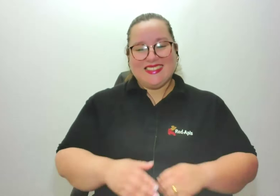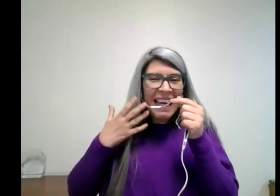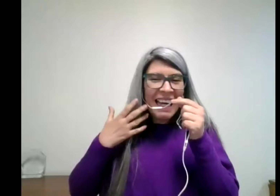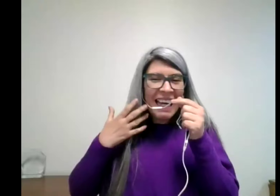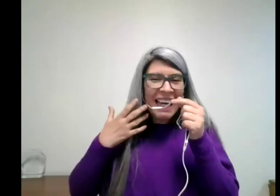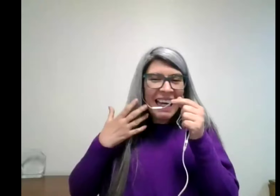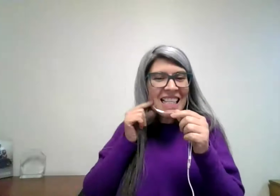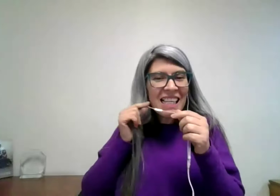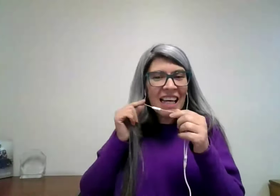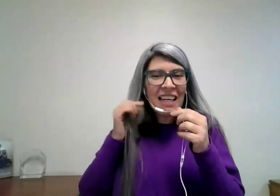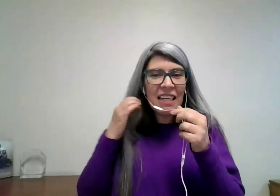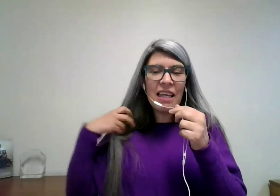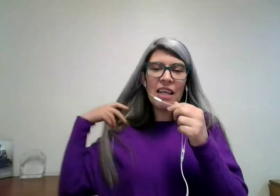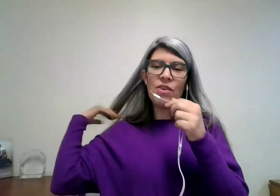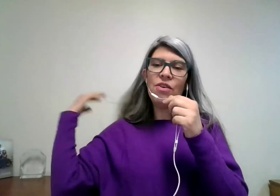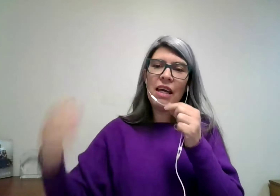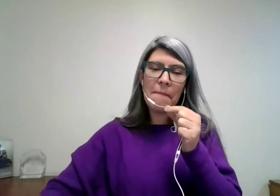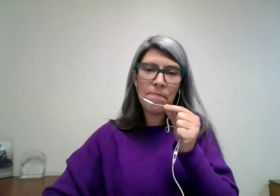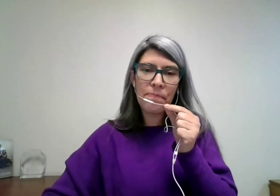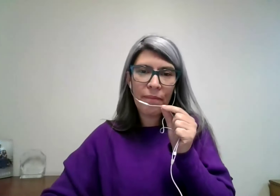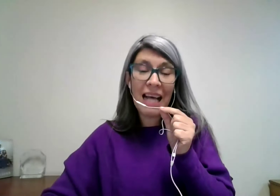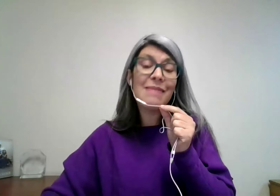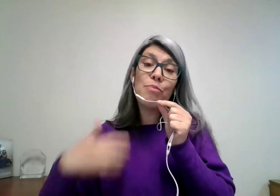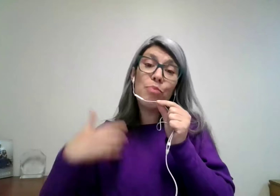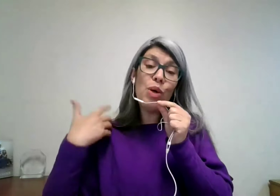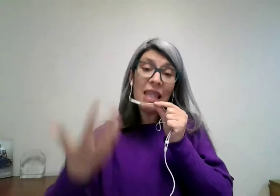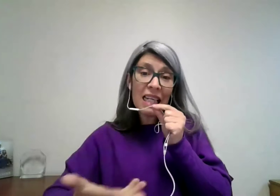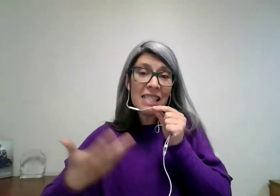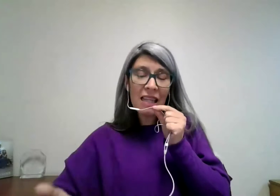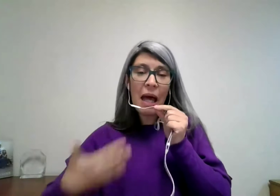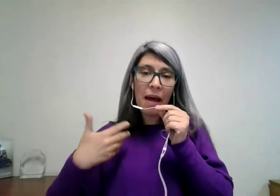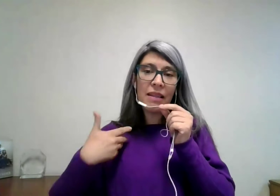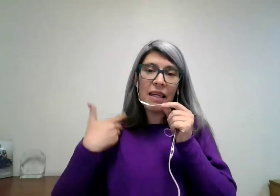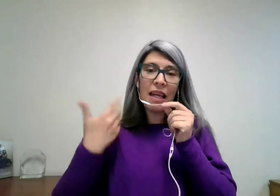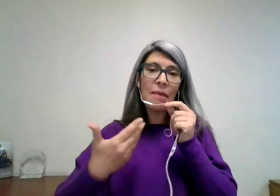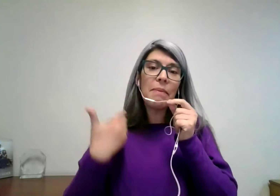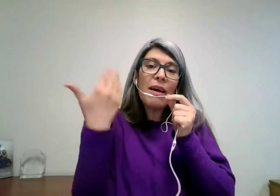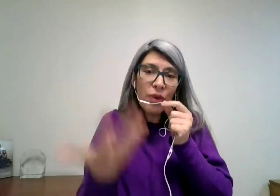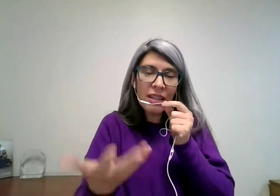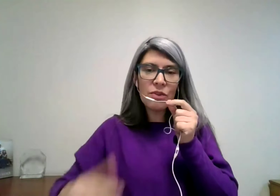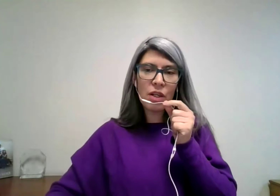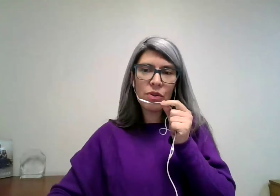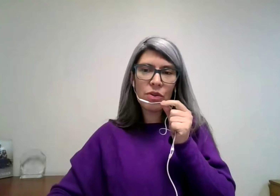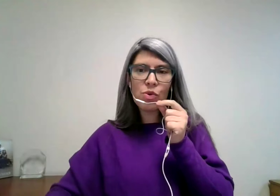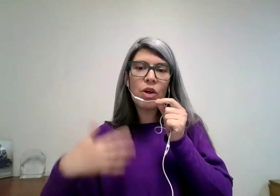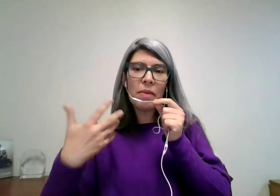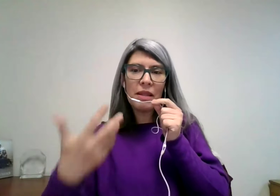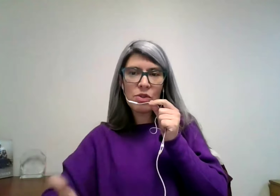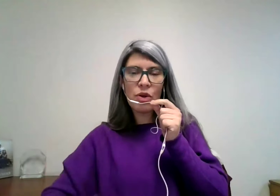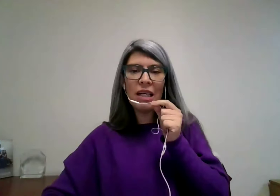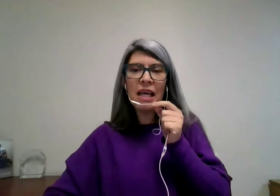Perdón, muchas gracias, reitero. Muy interesante, además, tener de primera fuente, ¿no es cierto?,